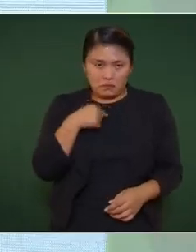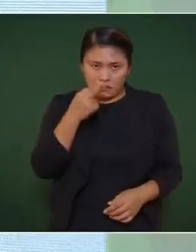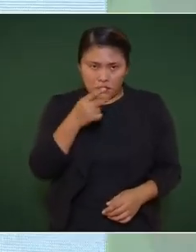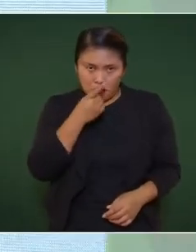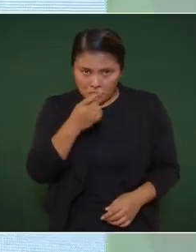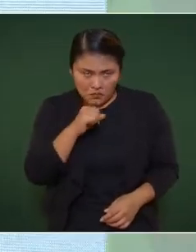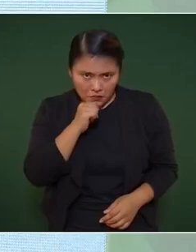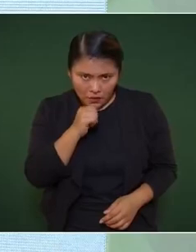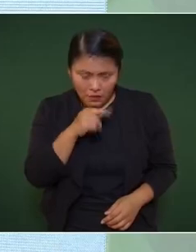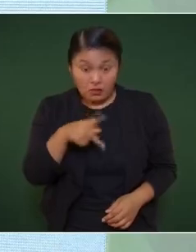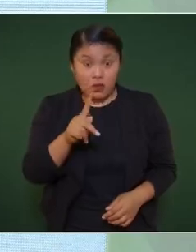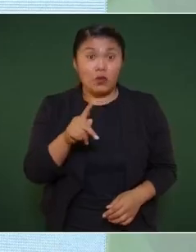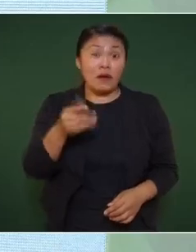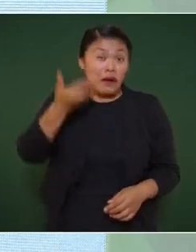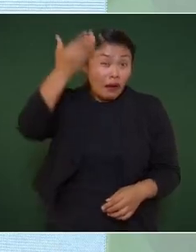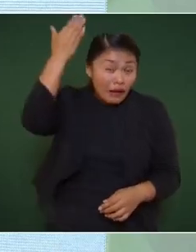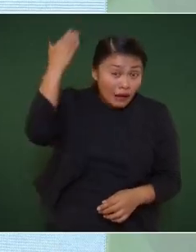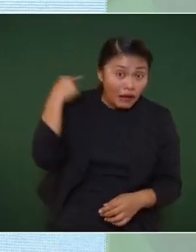que recibían,